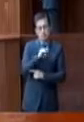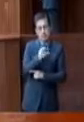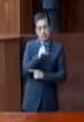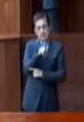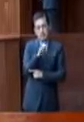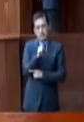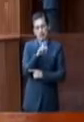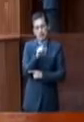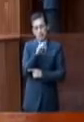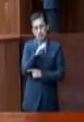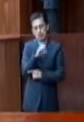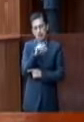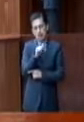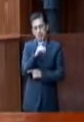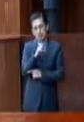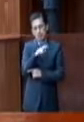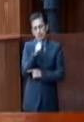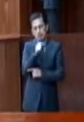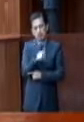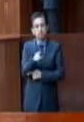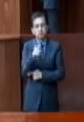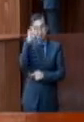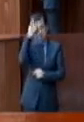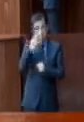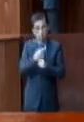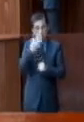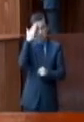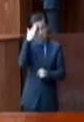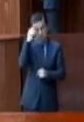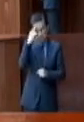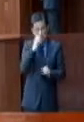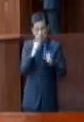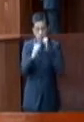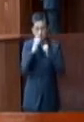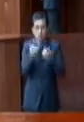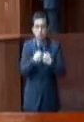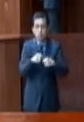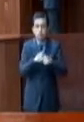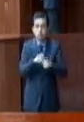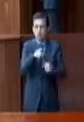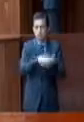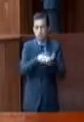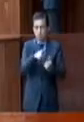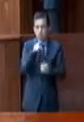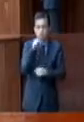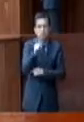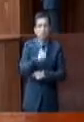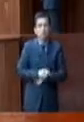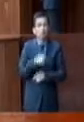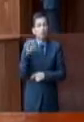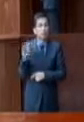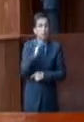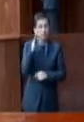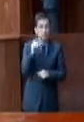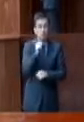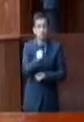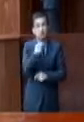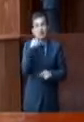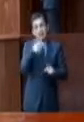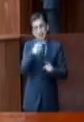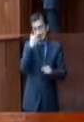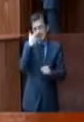coordinador generador general de comunicación social conforme a lo expuesto se considera que la federación de sindicatos es directamente responsable